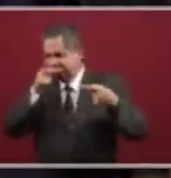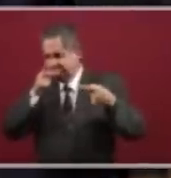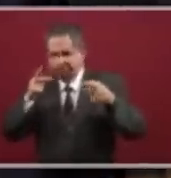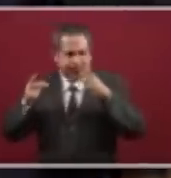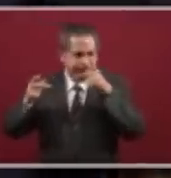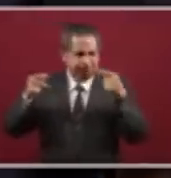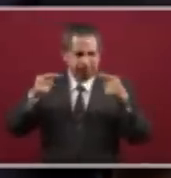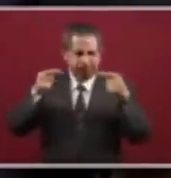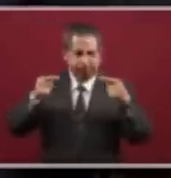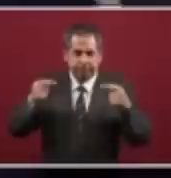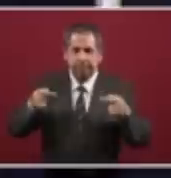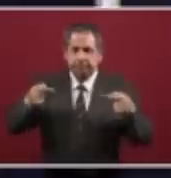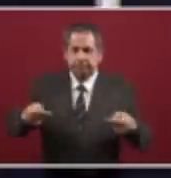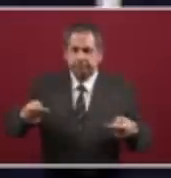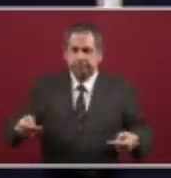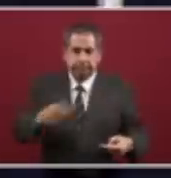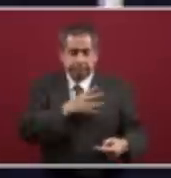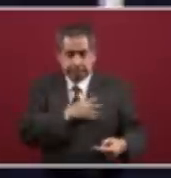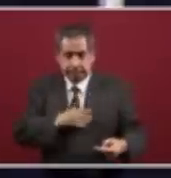qué